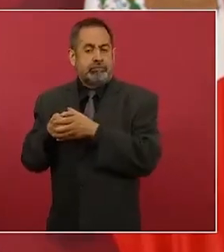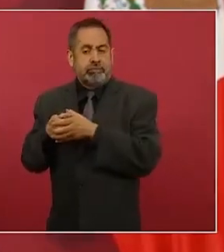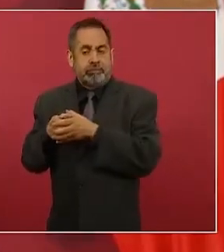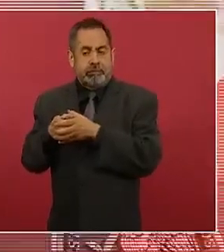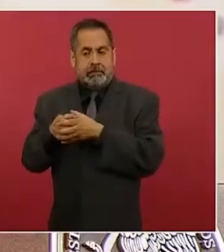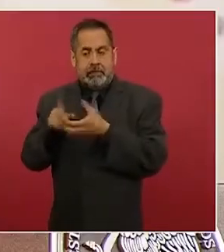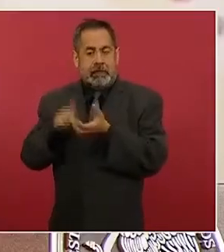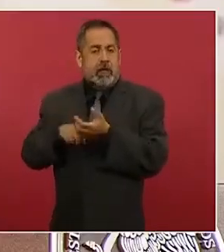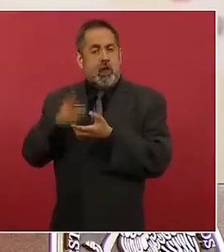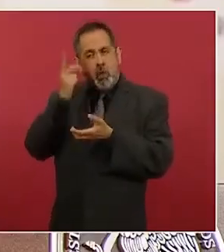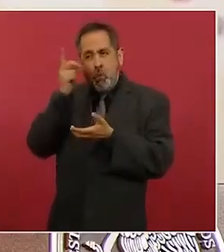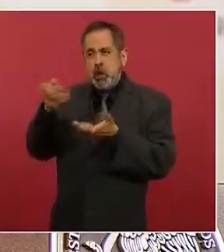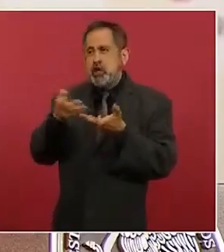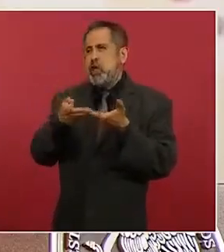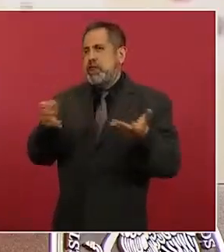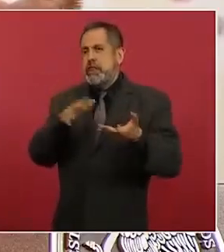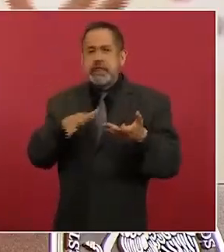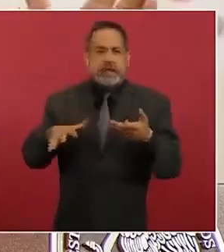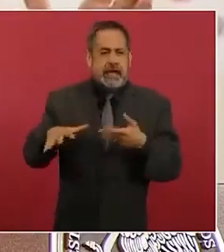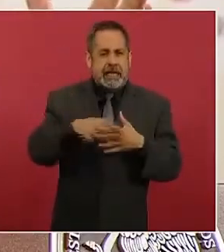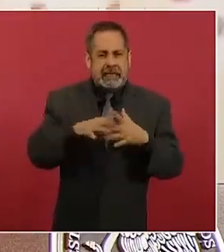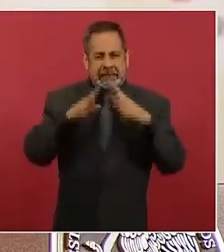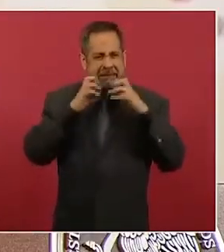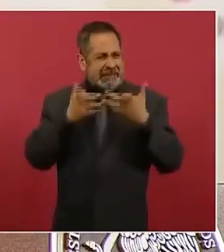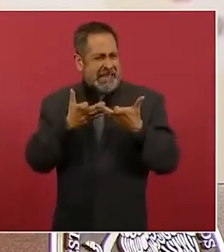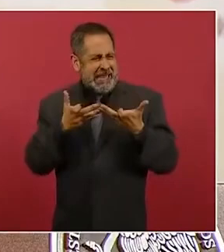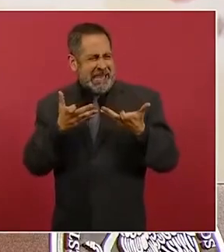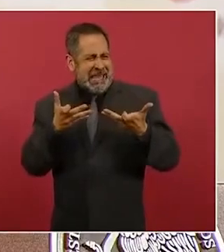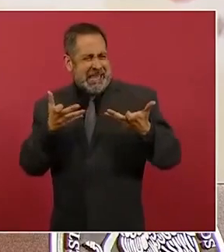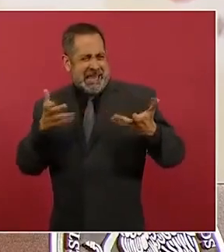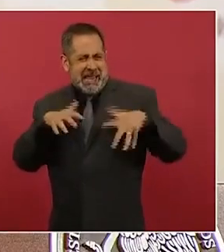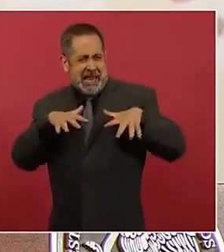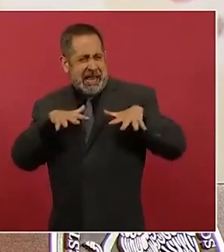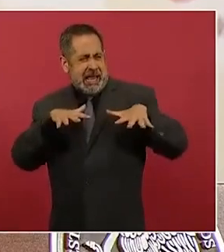Eran los dueños de las tierras, de los grandes latifundios,